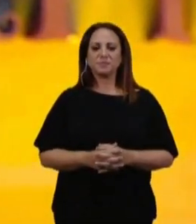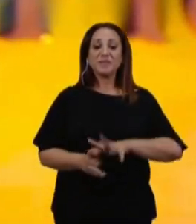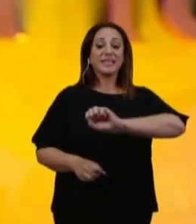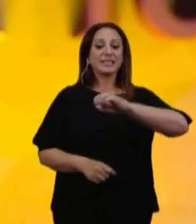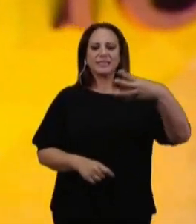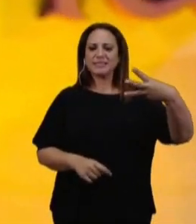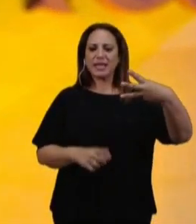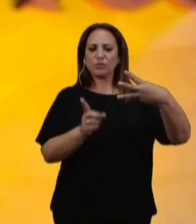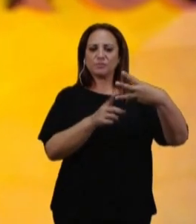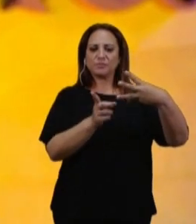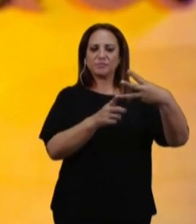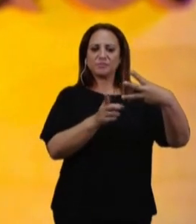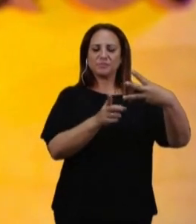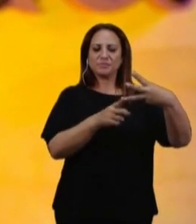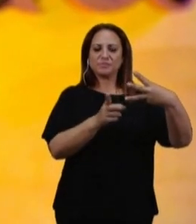Tercer premio de interpretación.